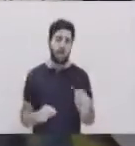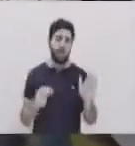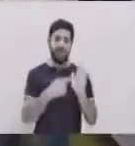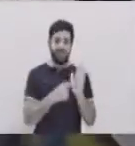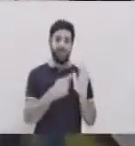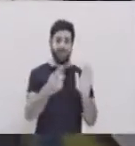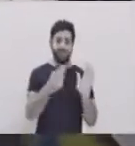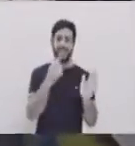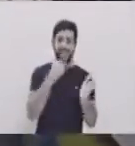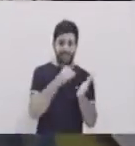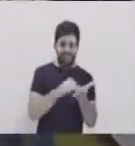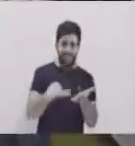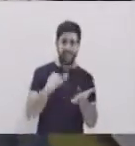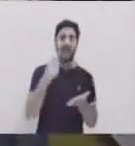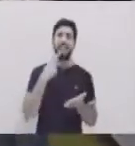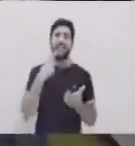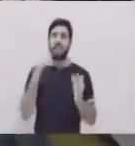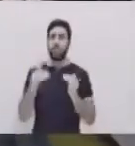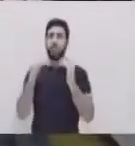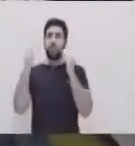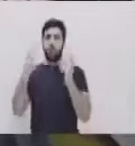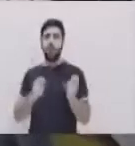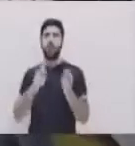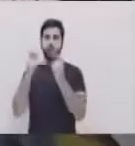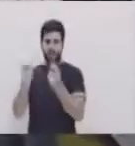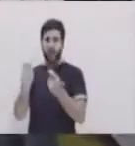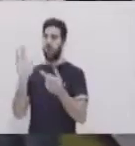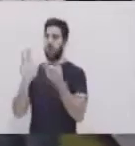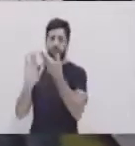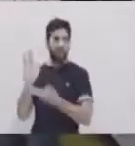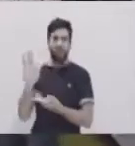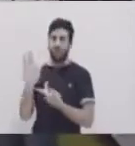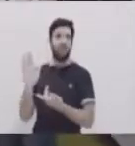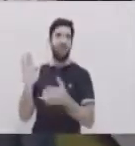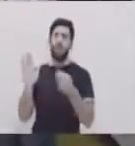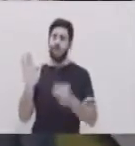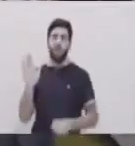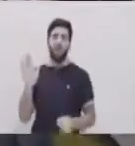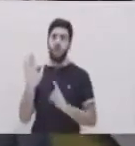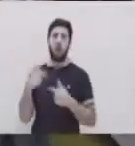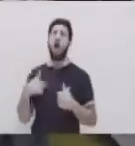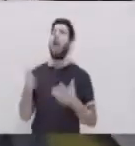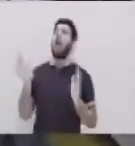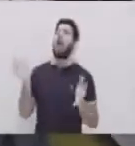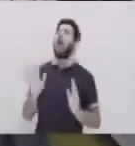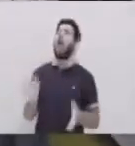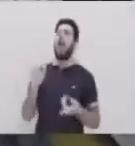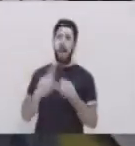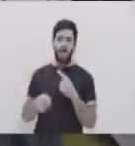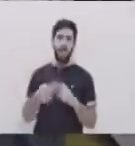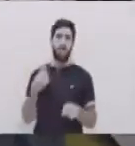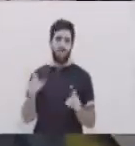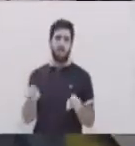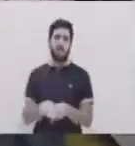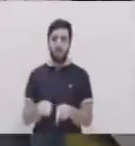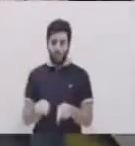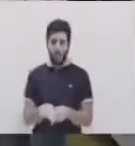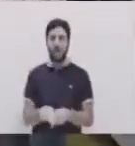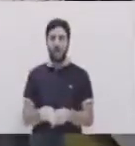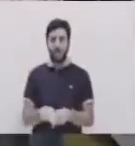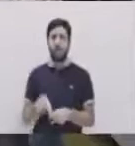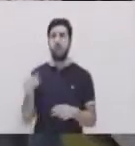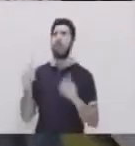¿verdad? Y el otro era el informal, porque pues como le decíamos, era como una plática entre amigos, más coloquial, por decirlo así, ¿verdad?